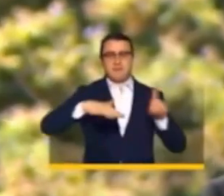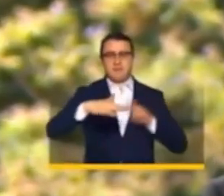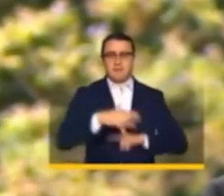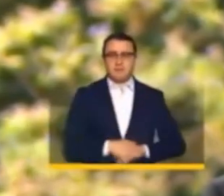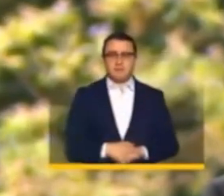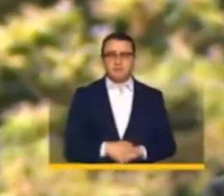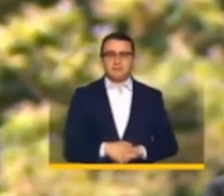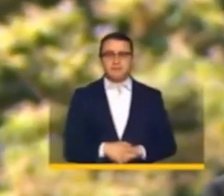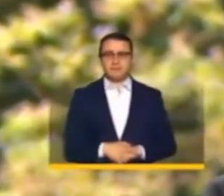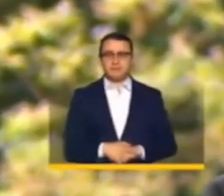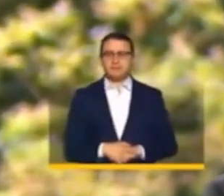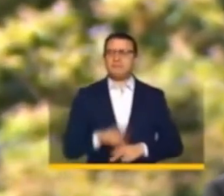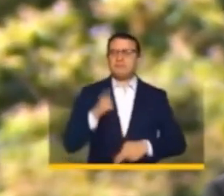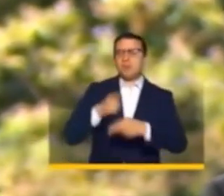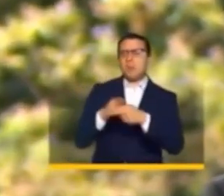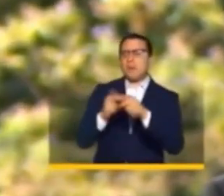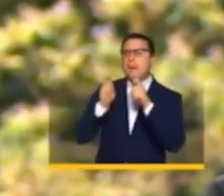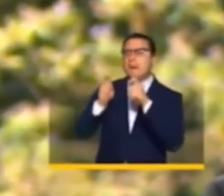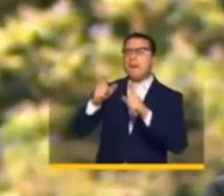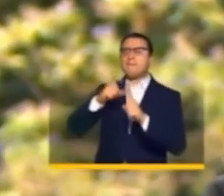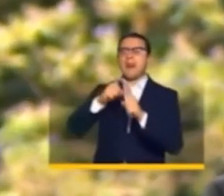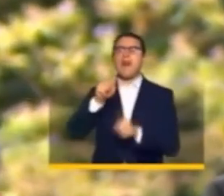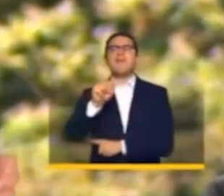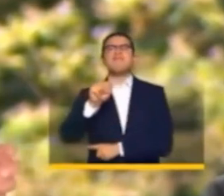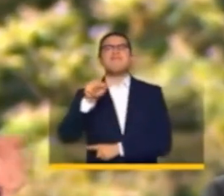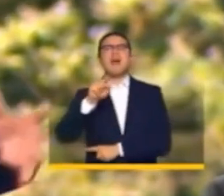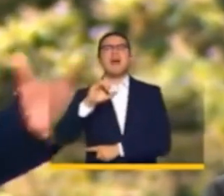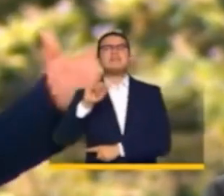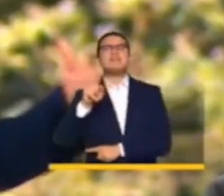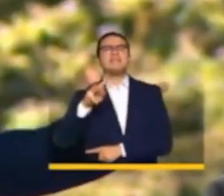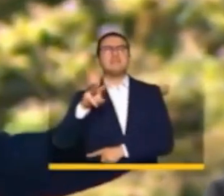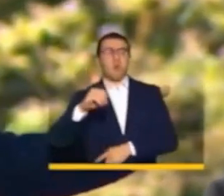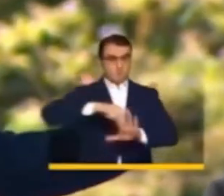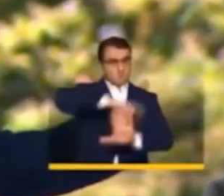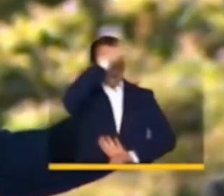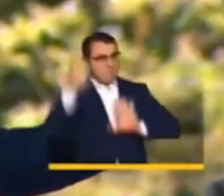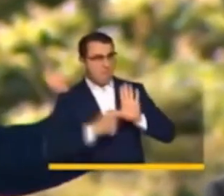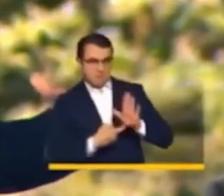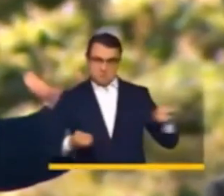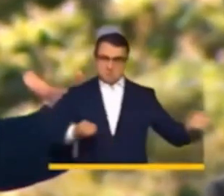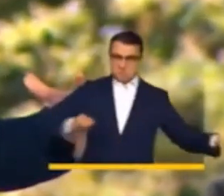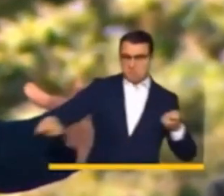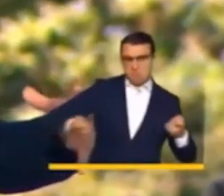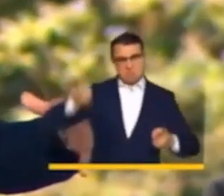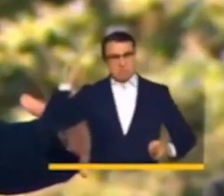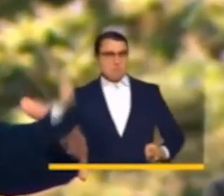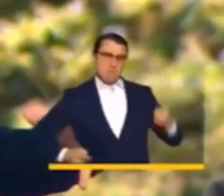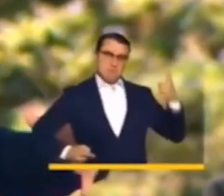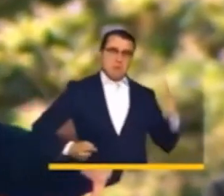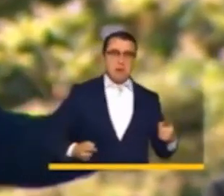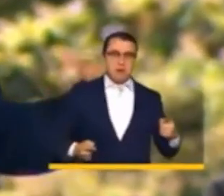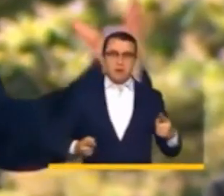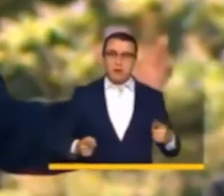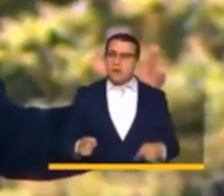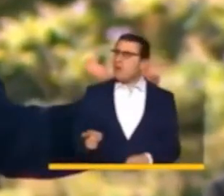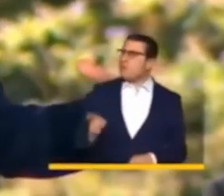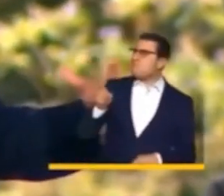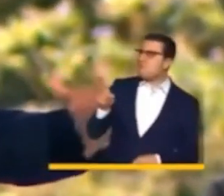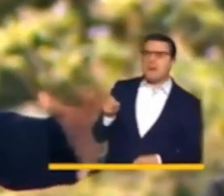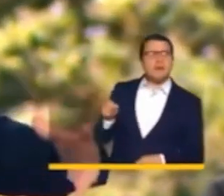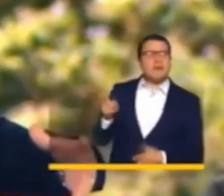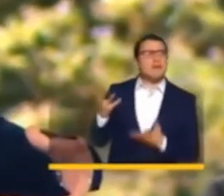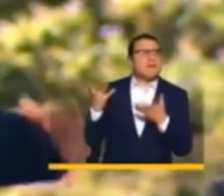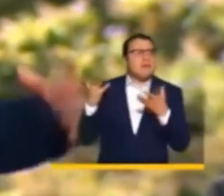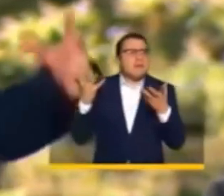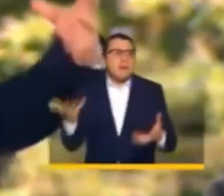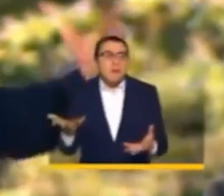Le dicen fascismo a eso. Pero cuando se dice fascismo, se está tratando de alinderar como si